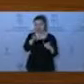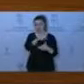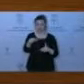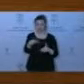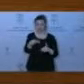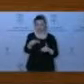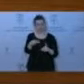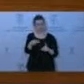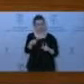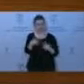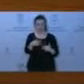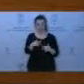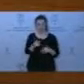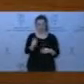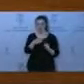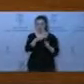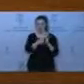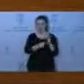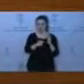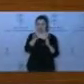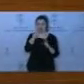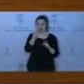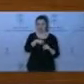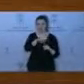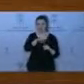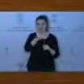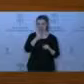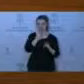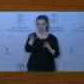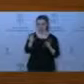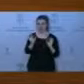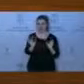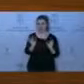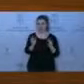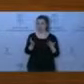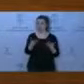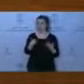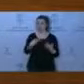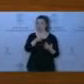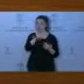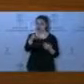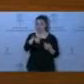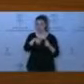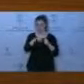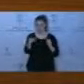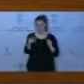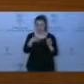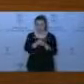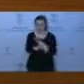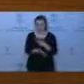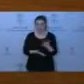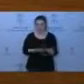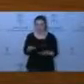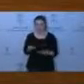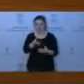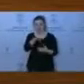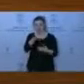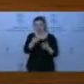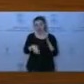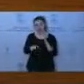pronto, según datos del Banco de España. La deuda de Asturias es un pozo sin fondo, que sigue